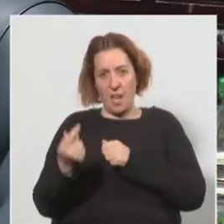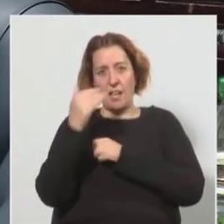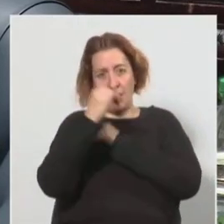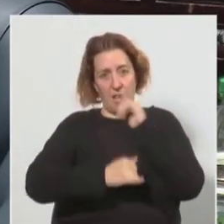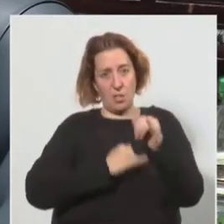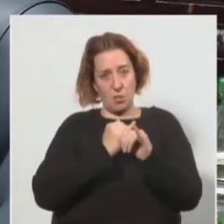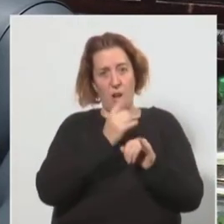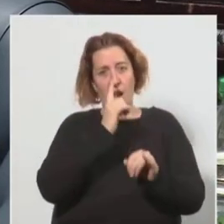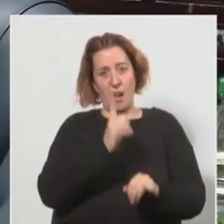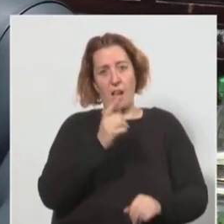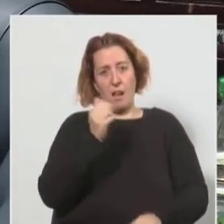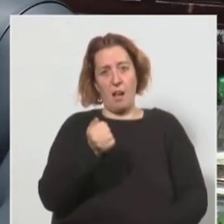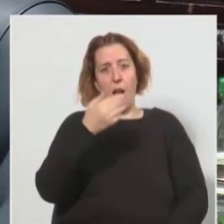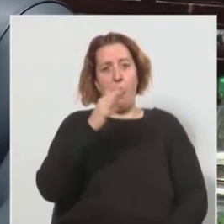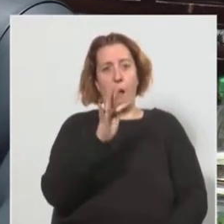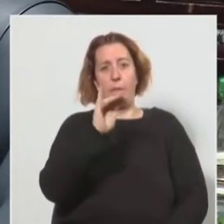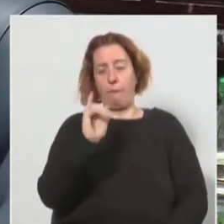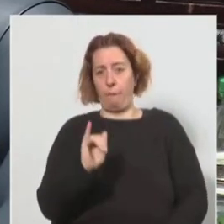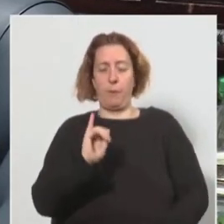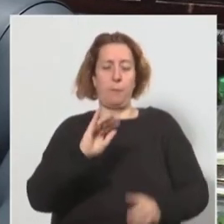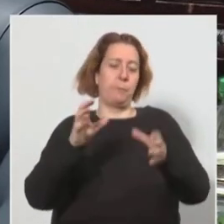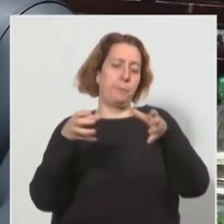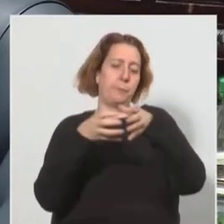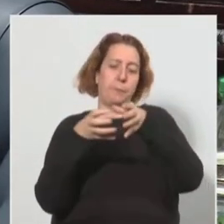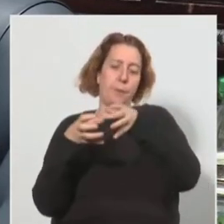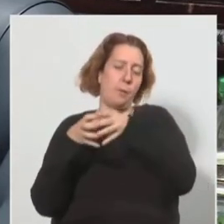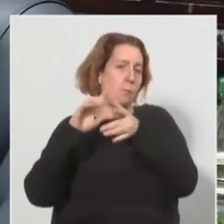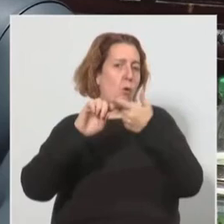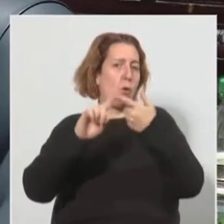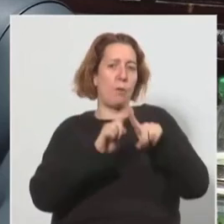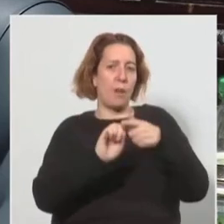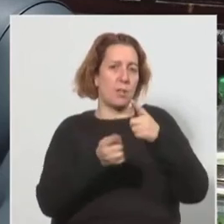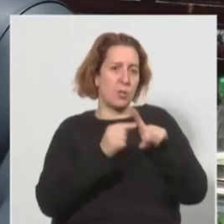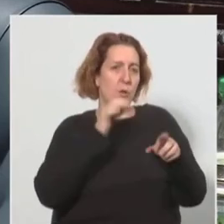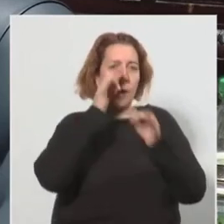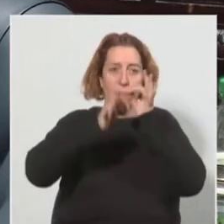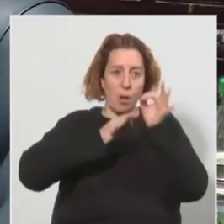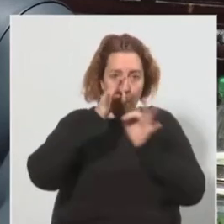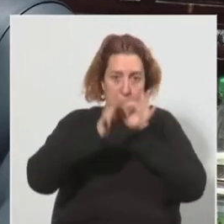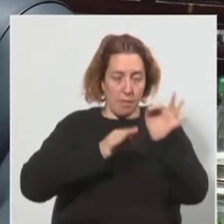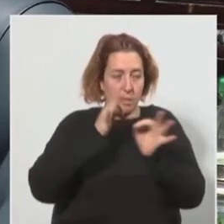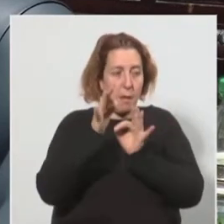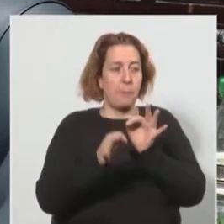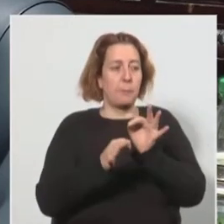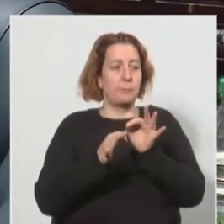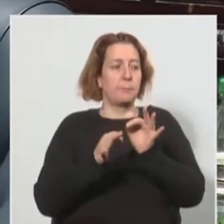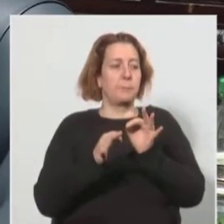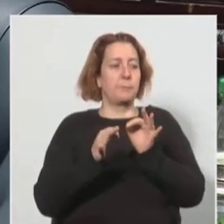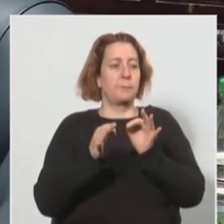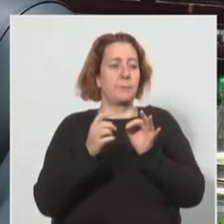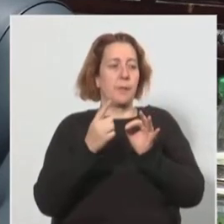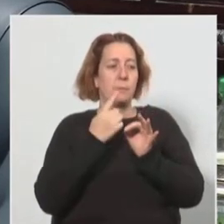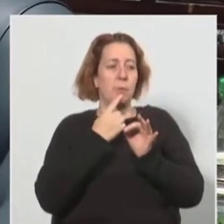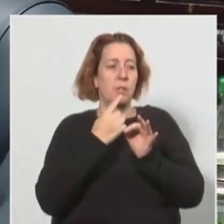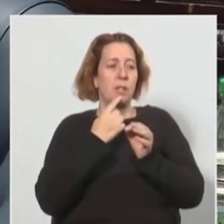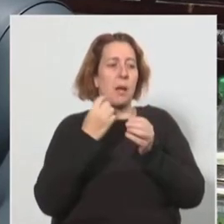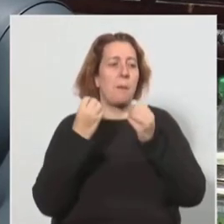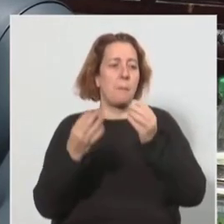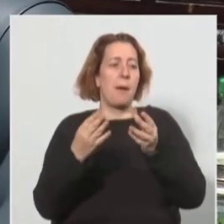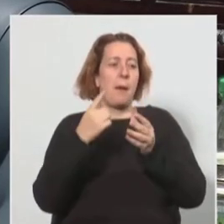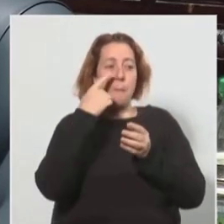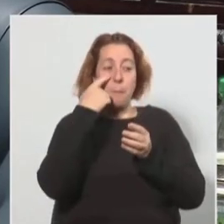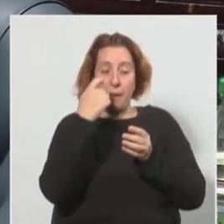GAFI, ¿sí?, el organismo coordinador y que hace las recomendaciones de política para